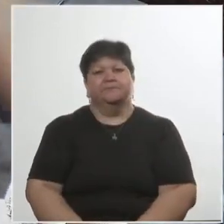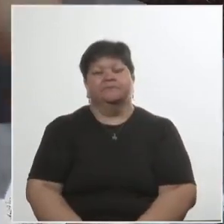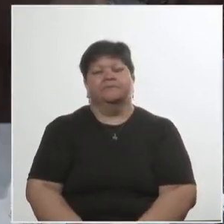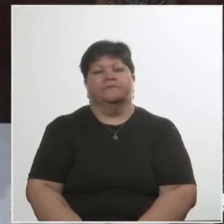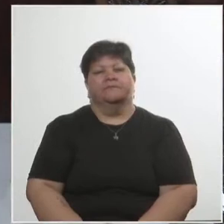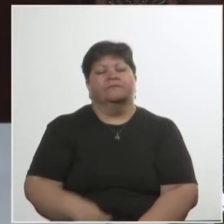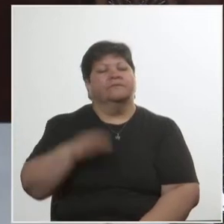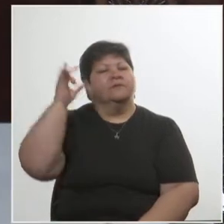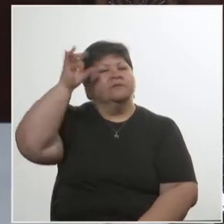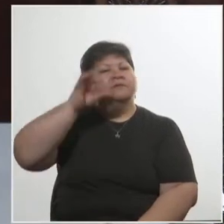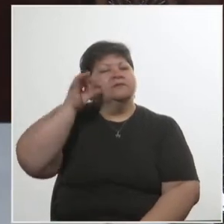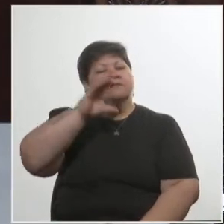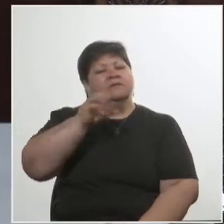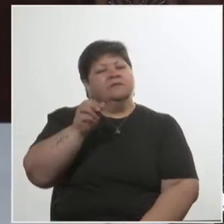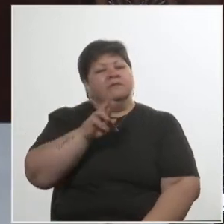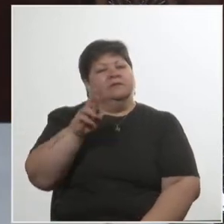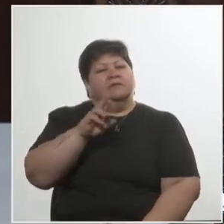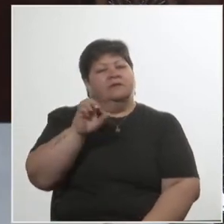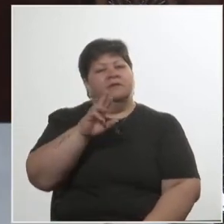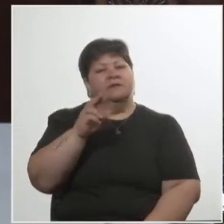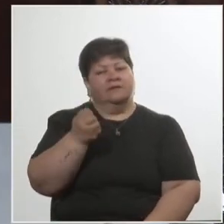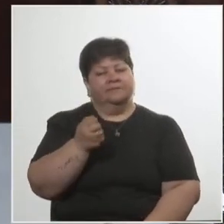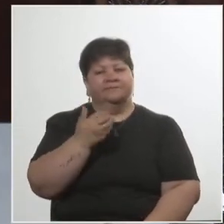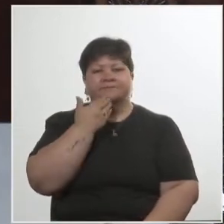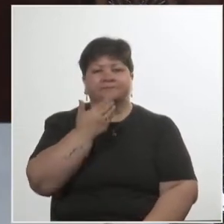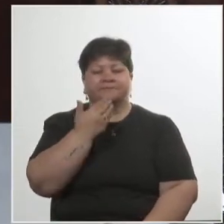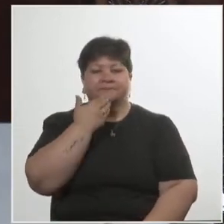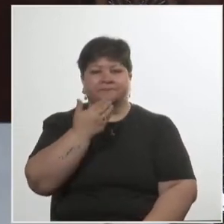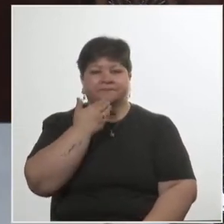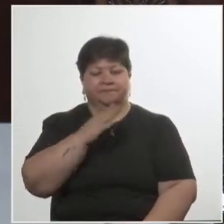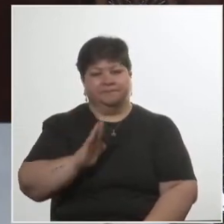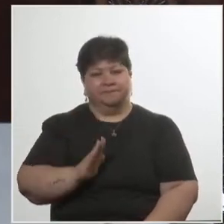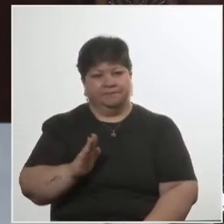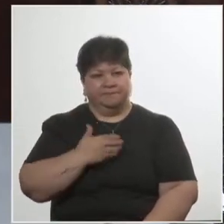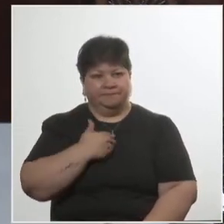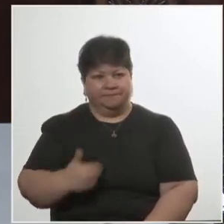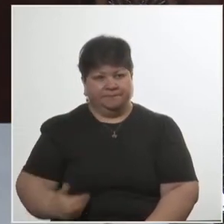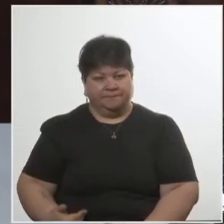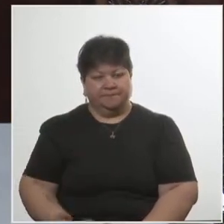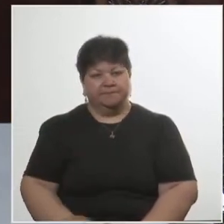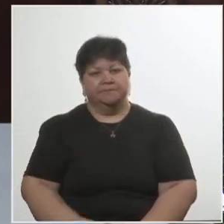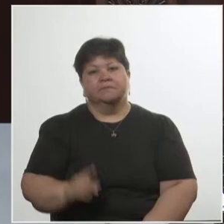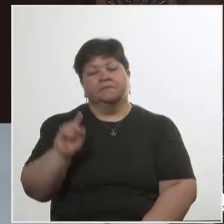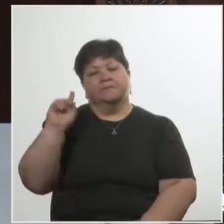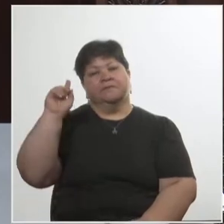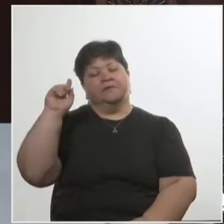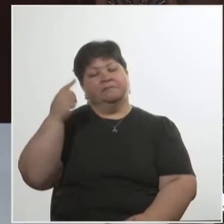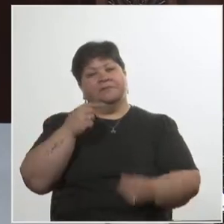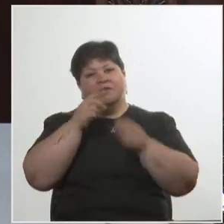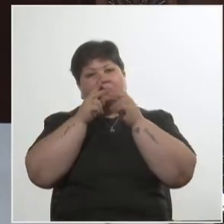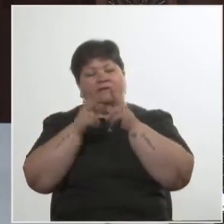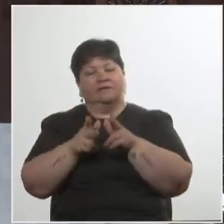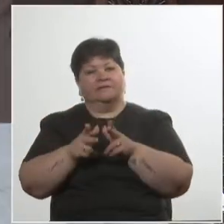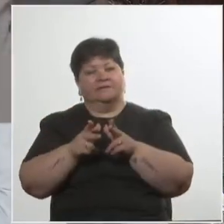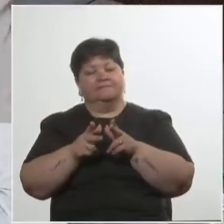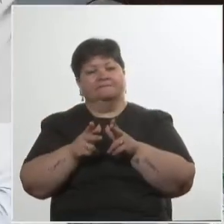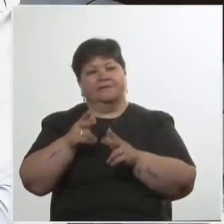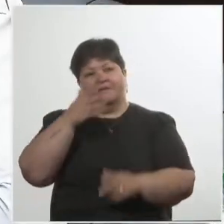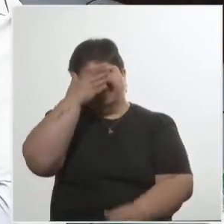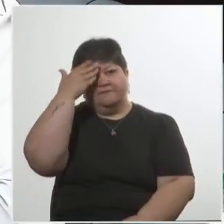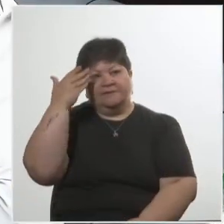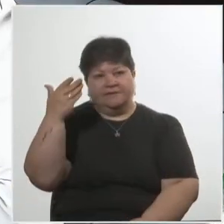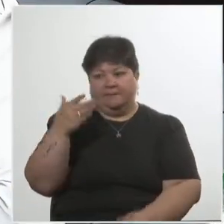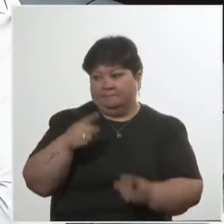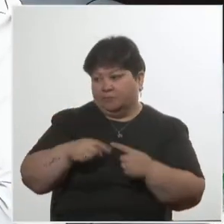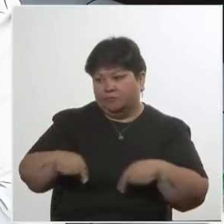senador carrera Muchas gracias señora presidenta en primer lugar señalar que que del frente amplio